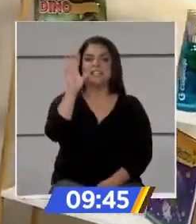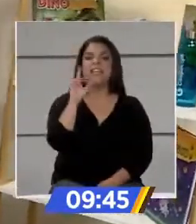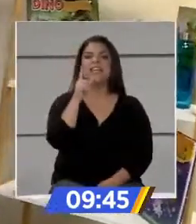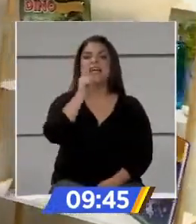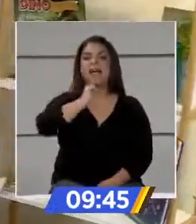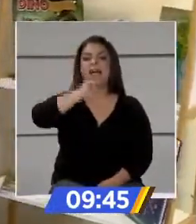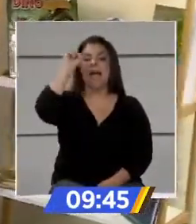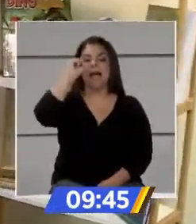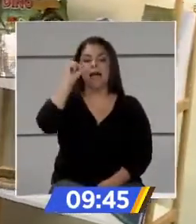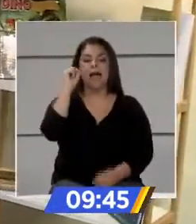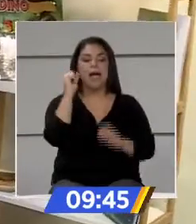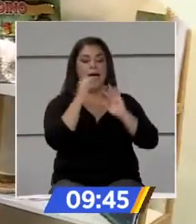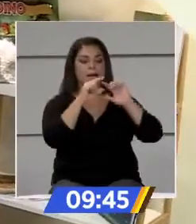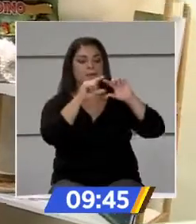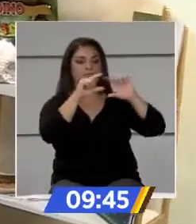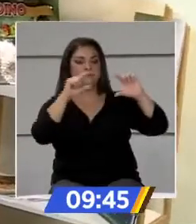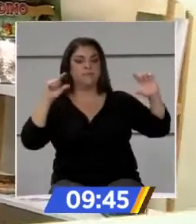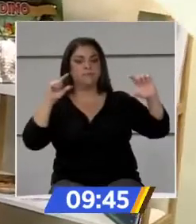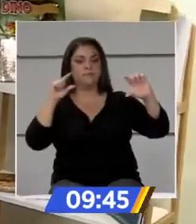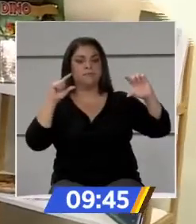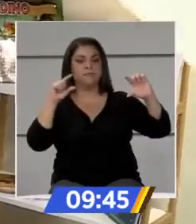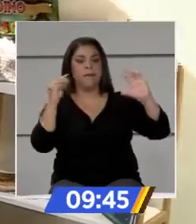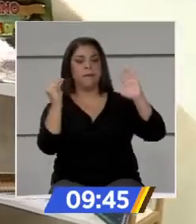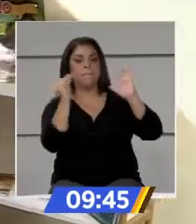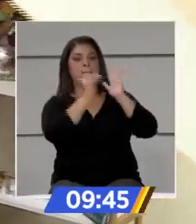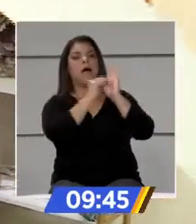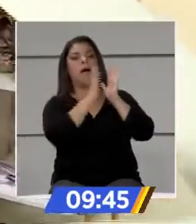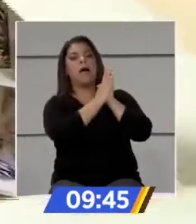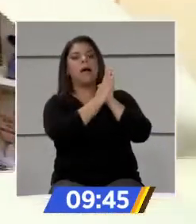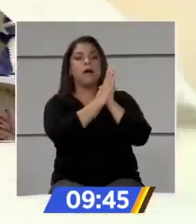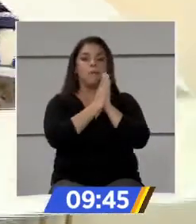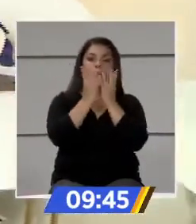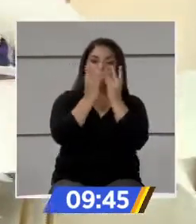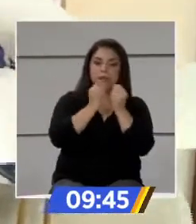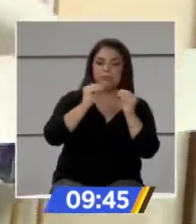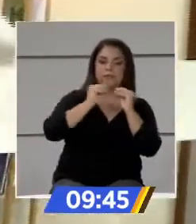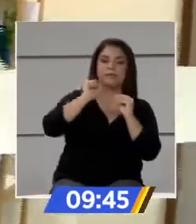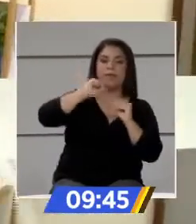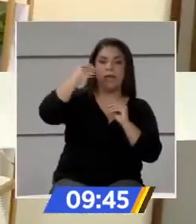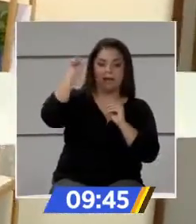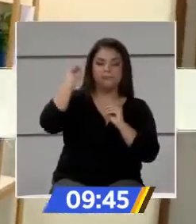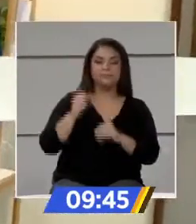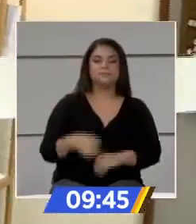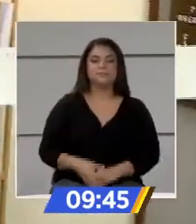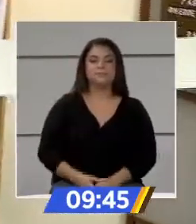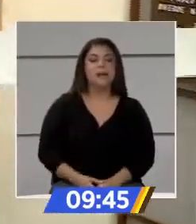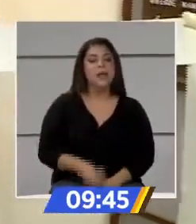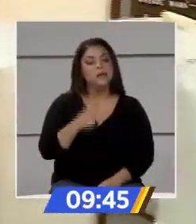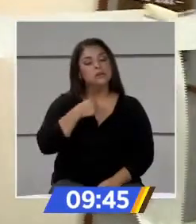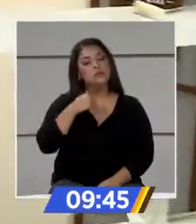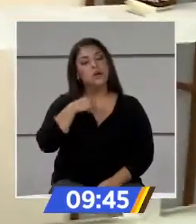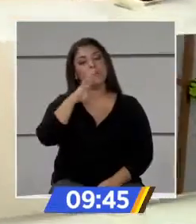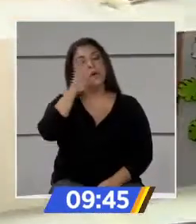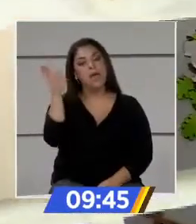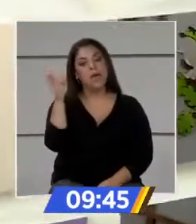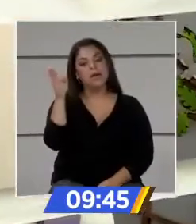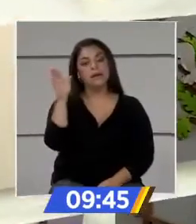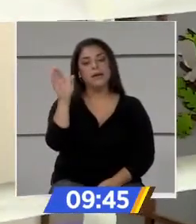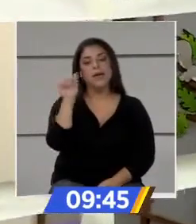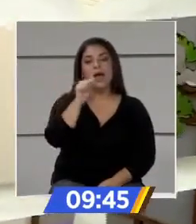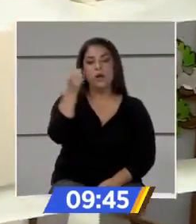que pegue más bolitas en la malla o en la red de cinta adhesiva. Yo me voy a ir al otro lado para